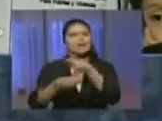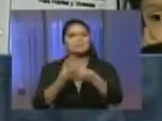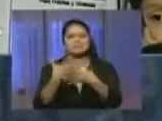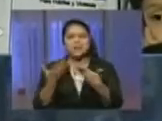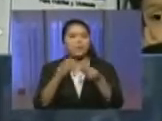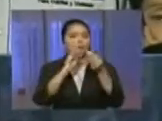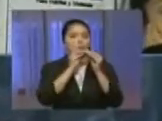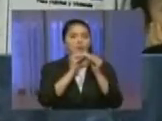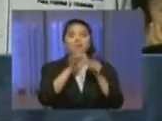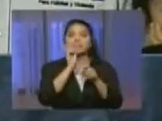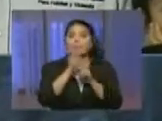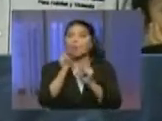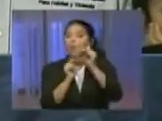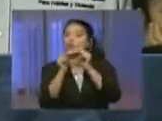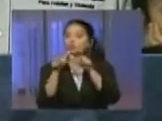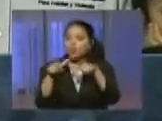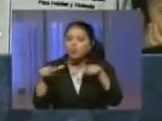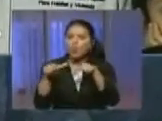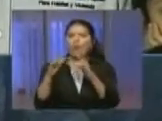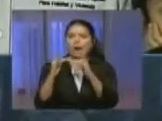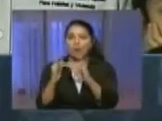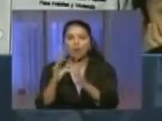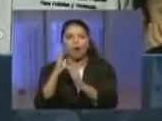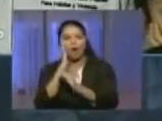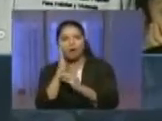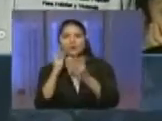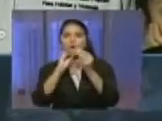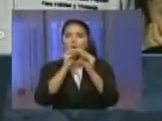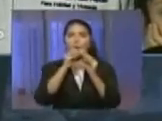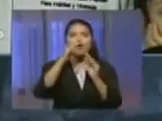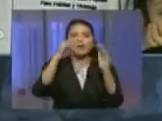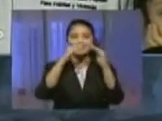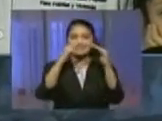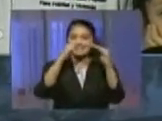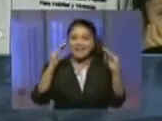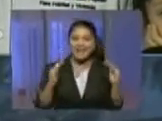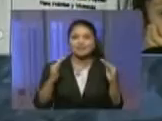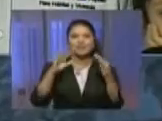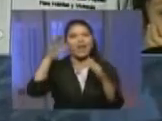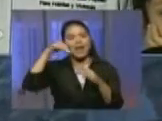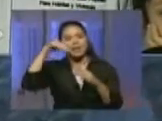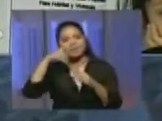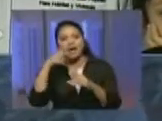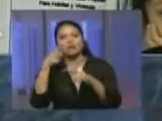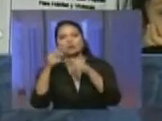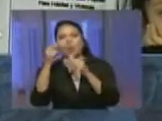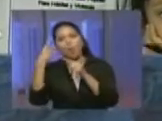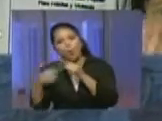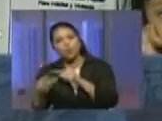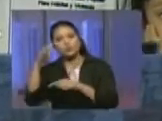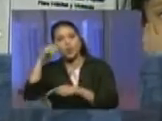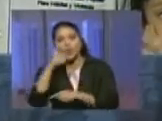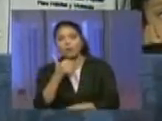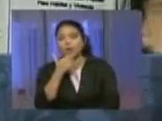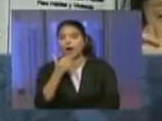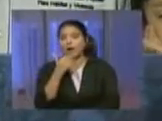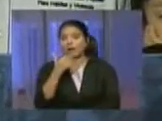hacerle un cuarto nuevo se le hace se le arregla el techo se le arregla el baño se le hace otro baño una